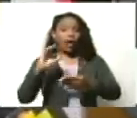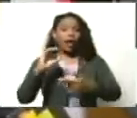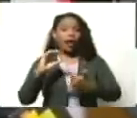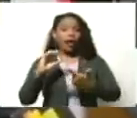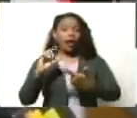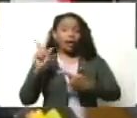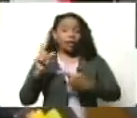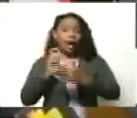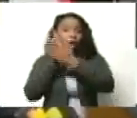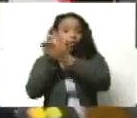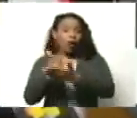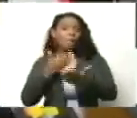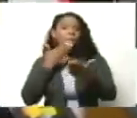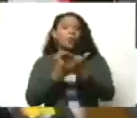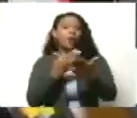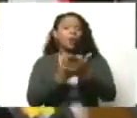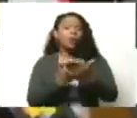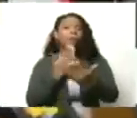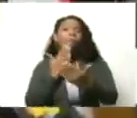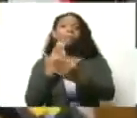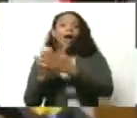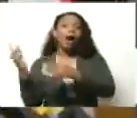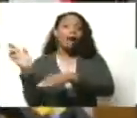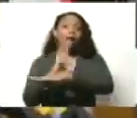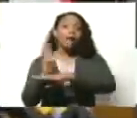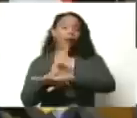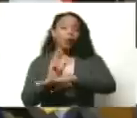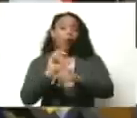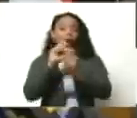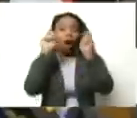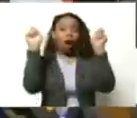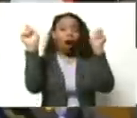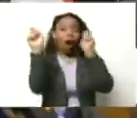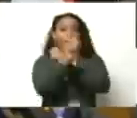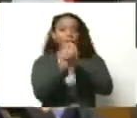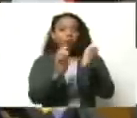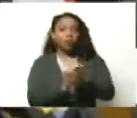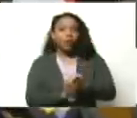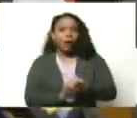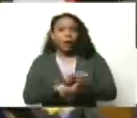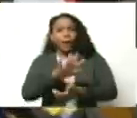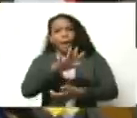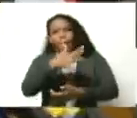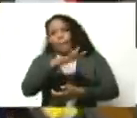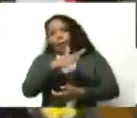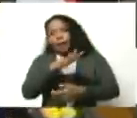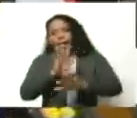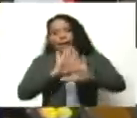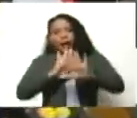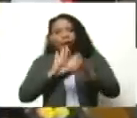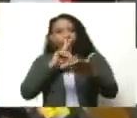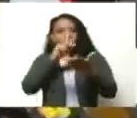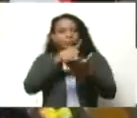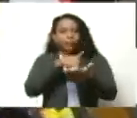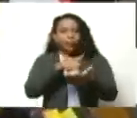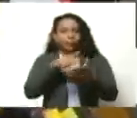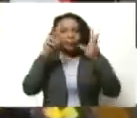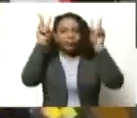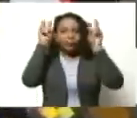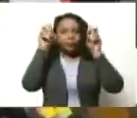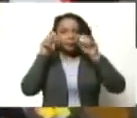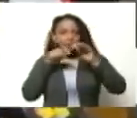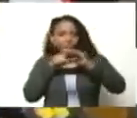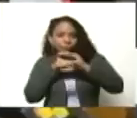vamos a llevar propuestas que permitan acelerar los cambios. Pareciera que estamos ya entrando en una etapa